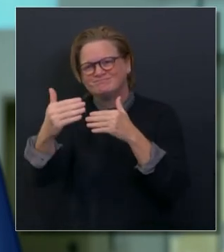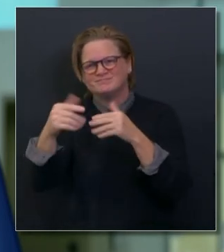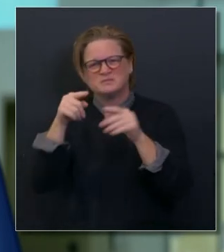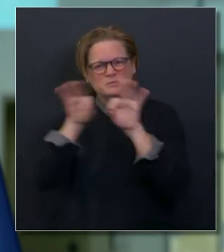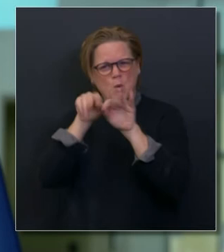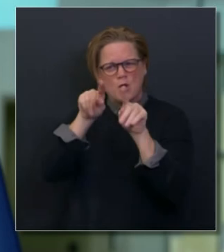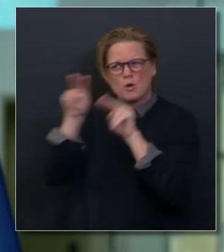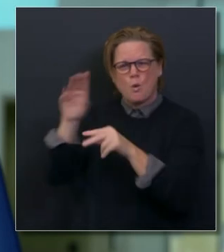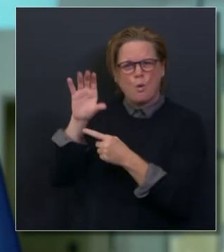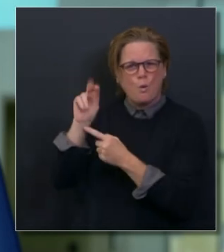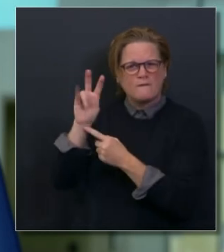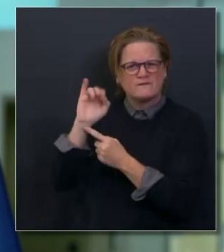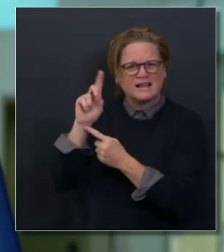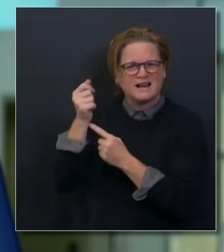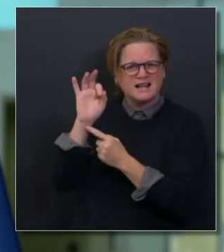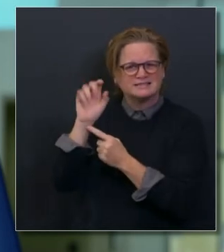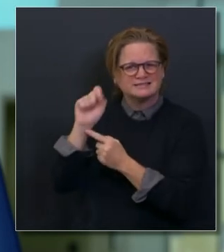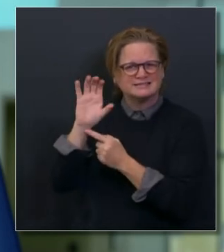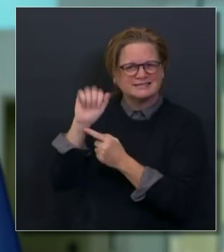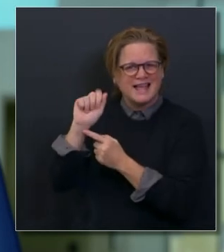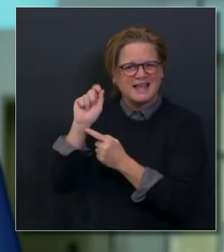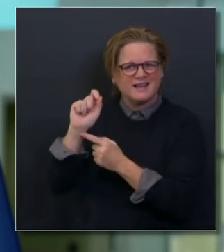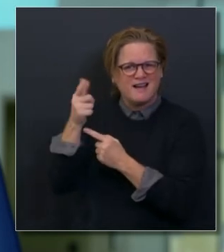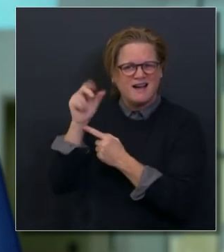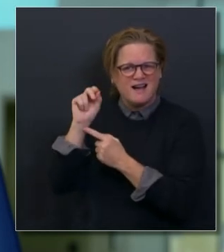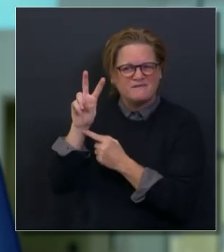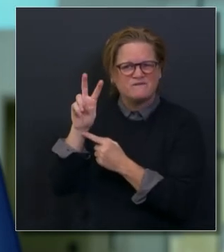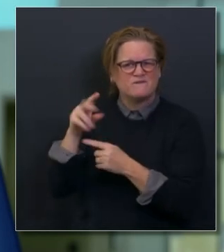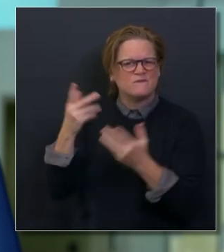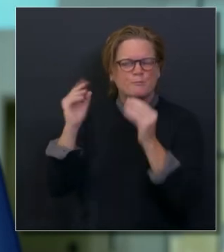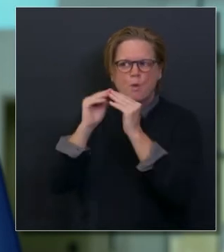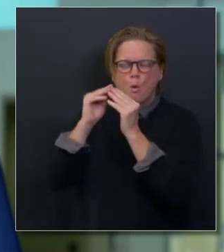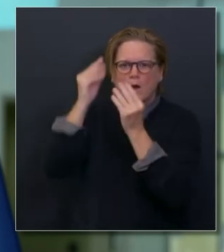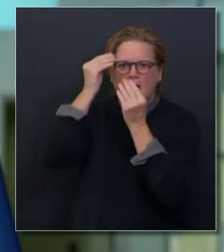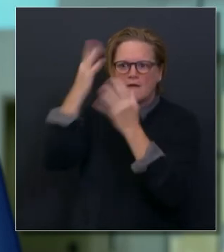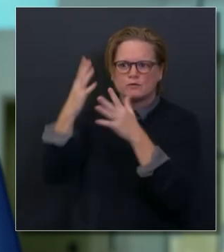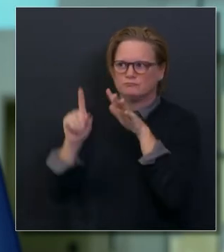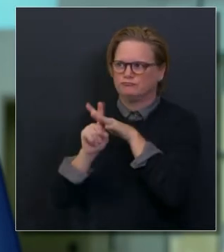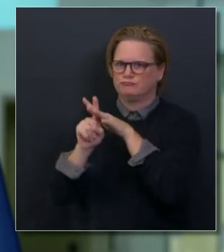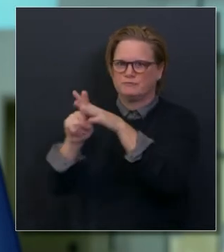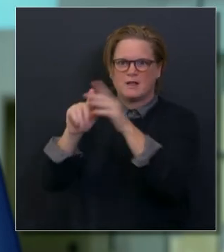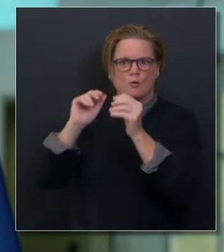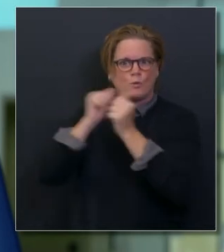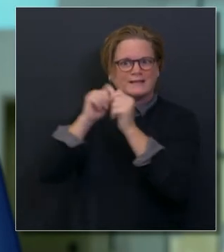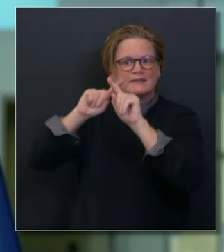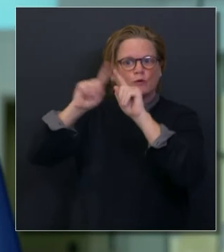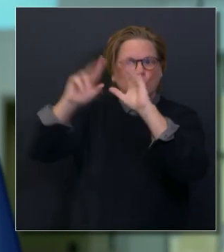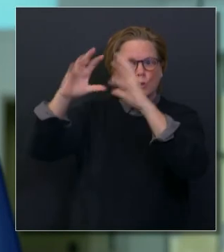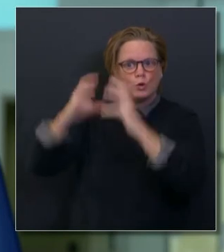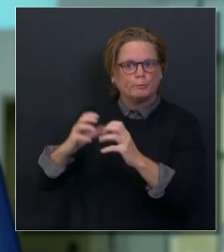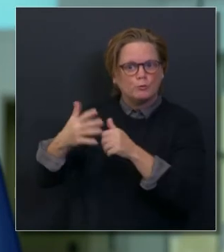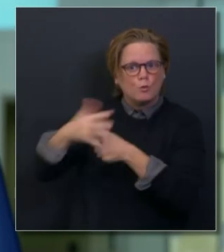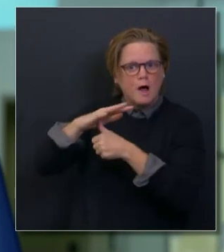proceso del comité consultorio de 60 miembros. Mañana a las 3 tendrán su reunión. Puede visitar usted